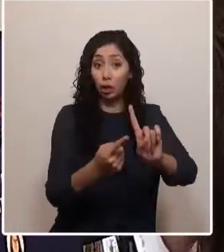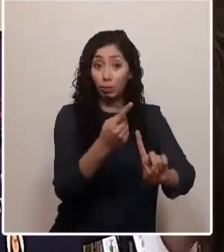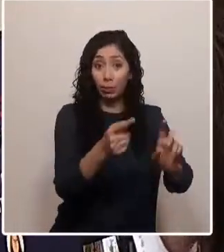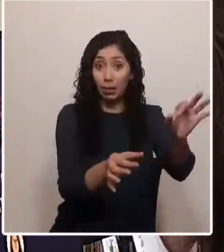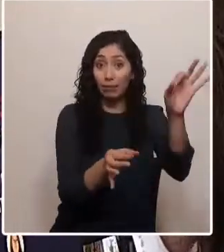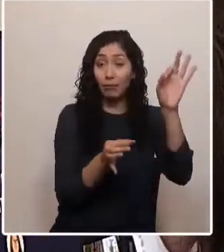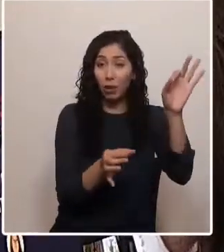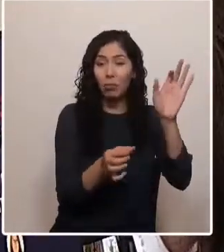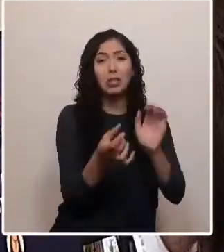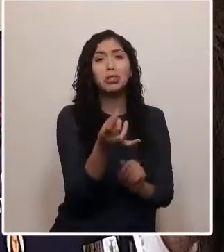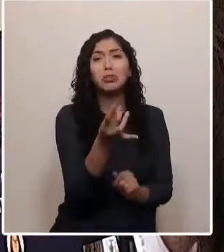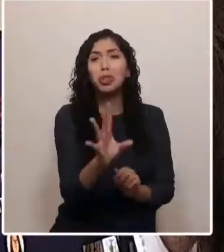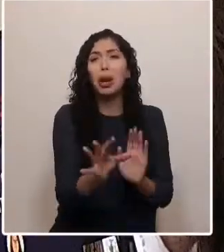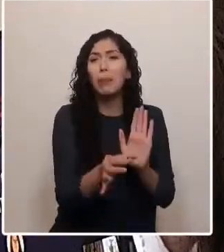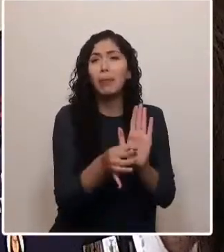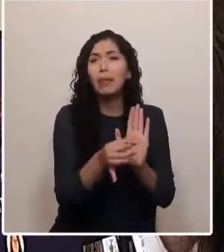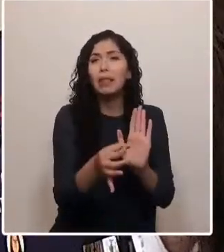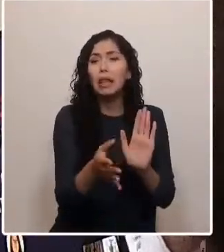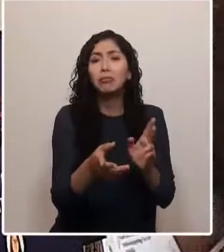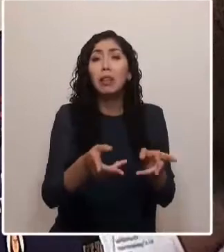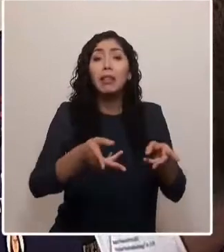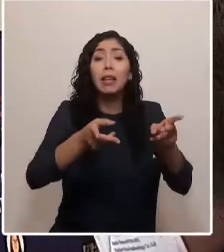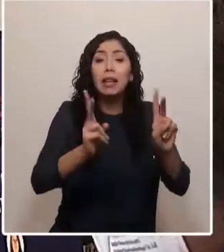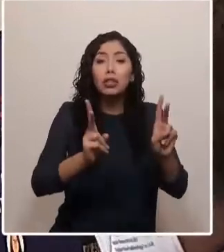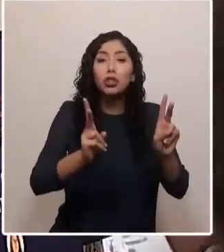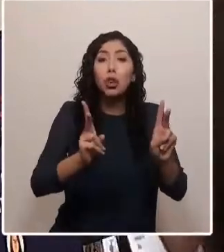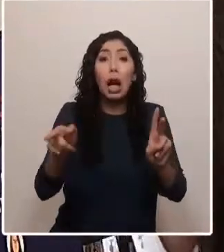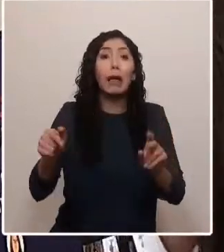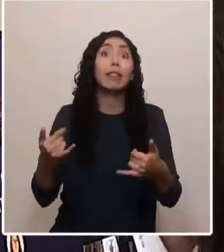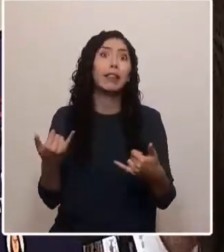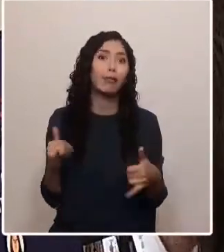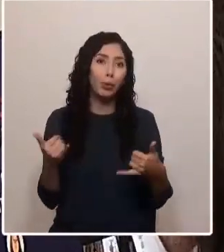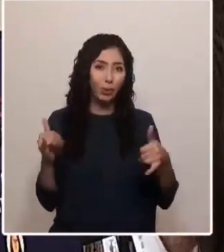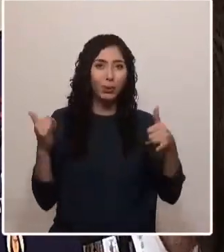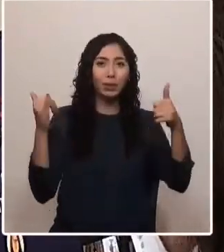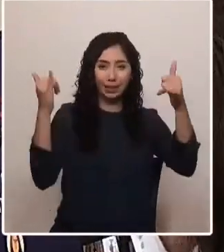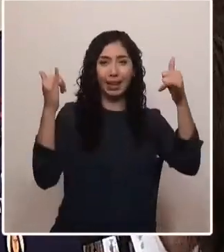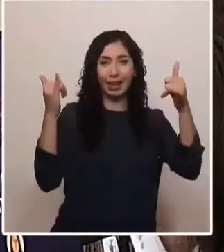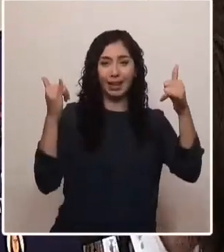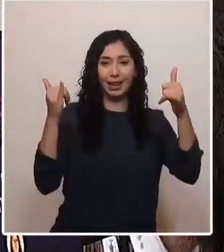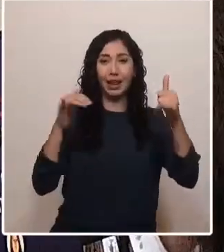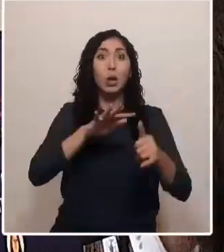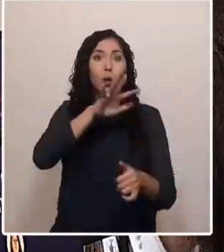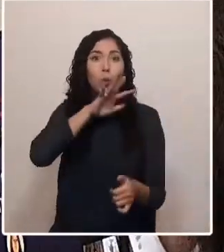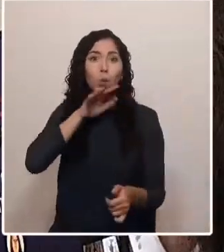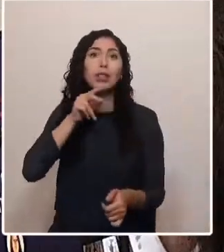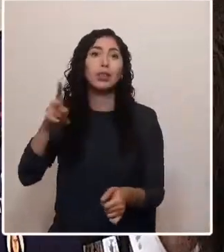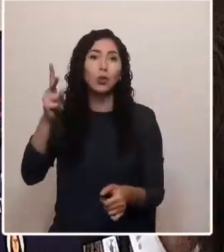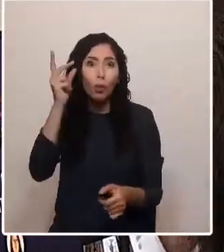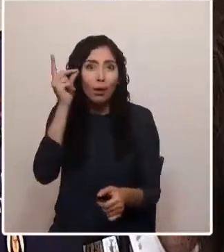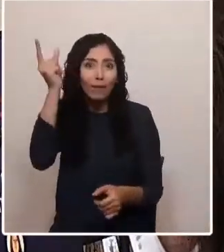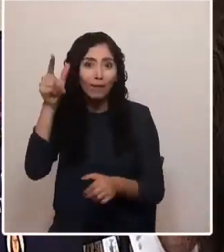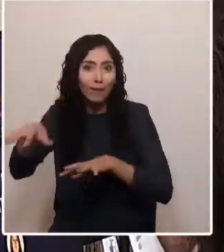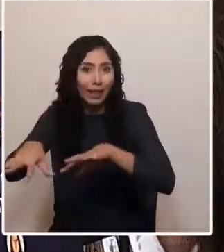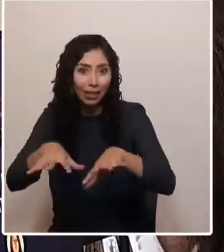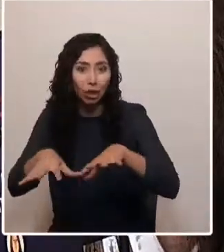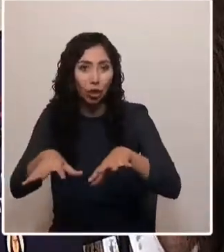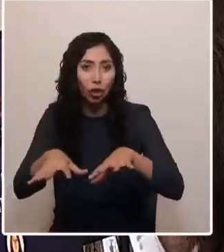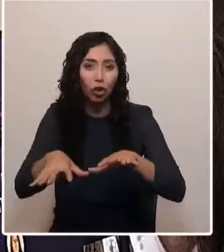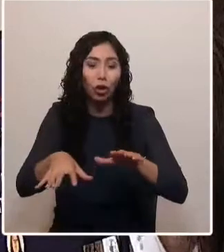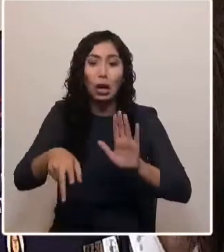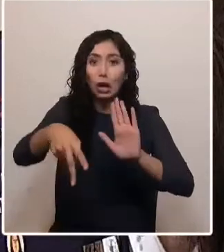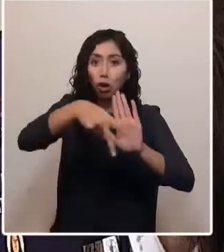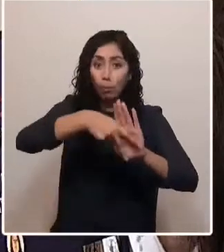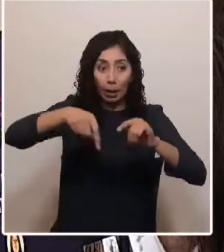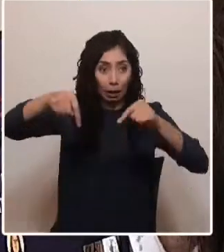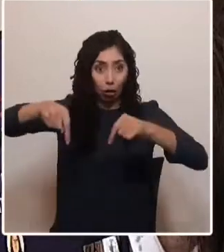solo hacía referencia al derecho al goce y uso sobre la obra por parte de su creador, la norma que votamos hoy